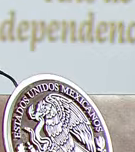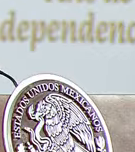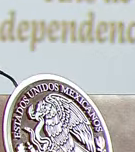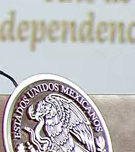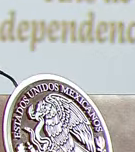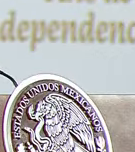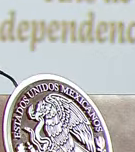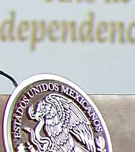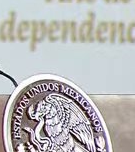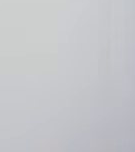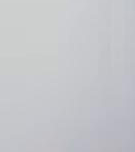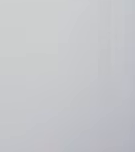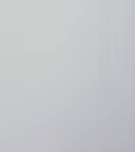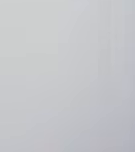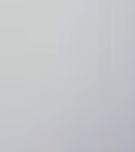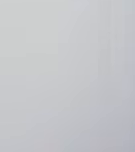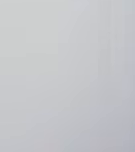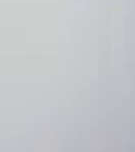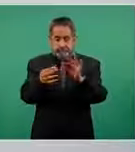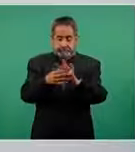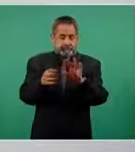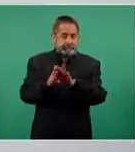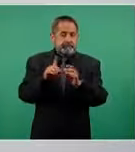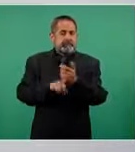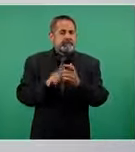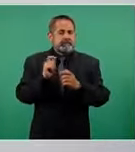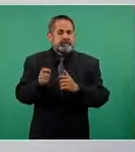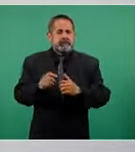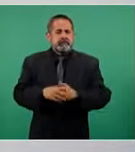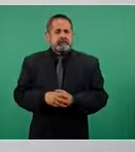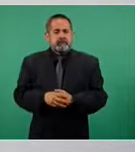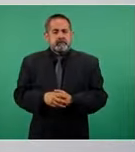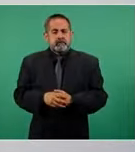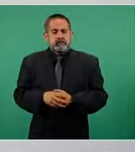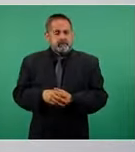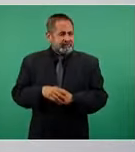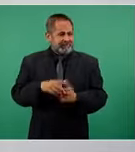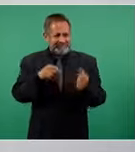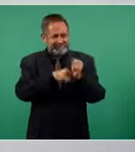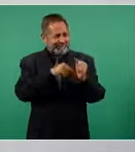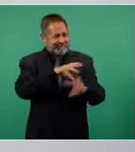aclaro que pues no todo está podrido